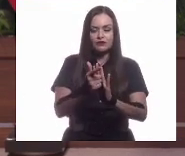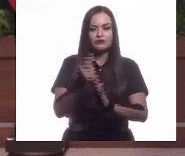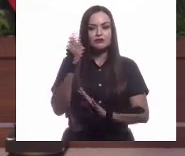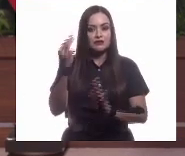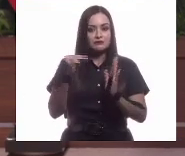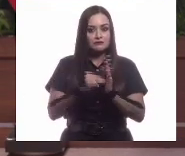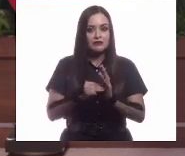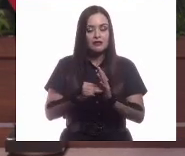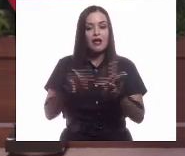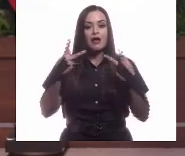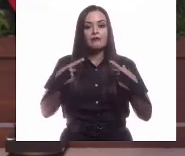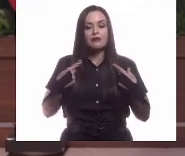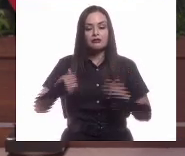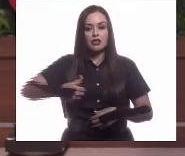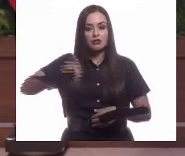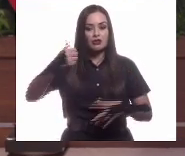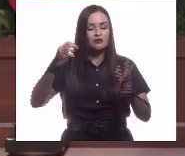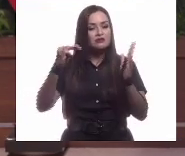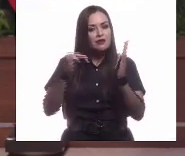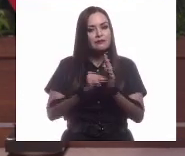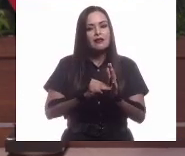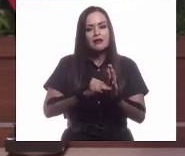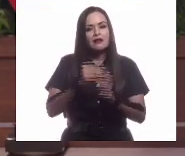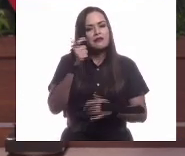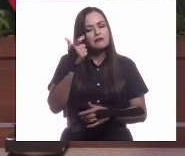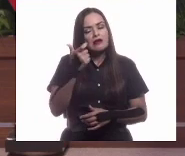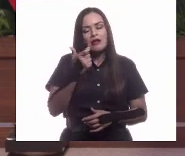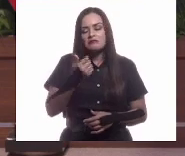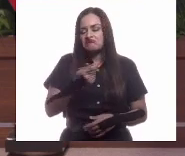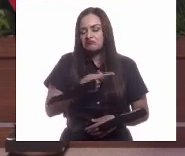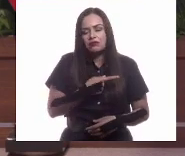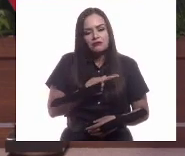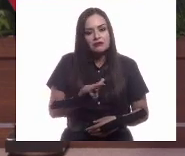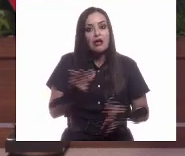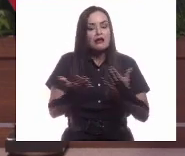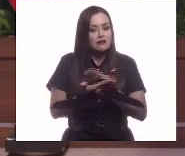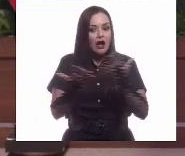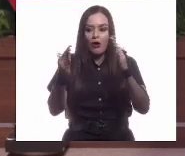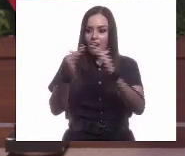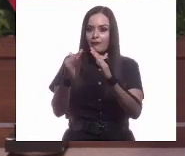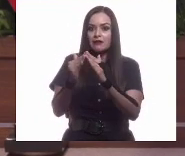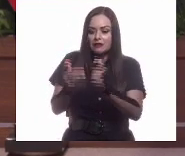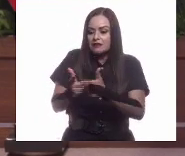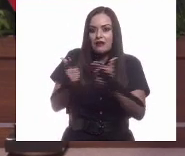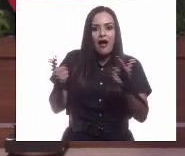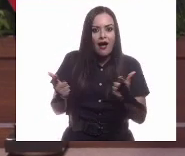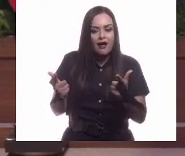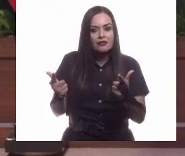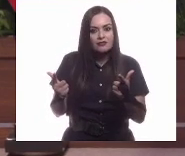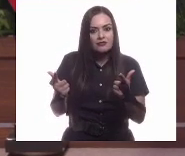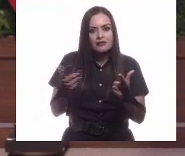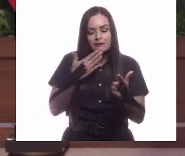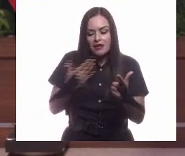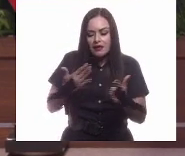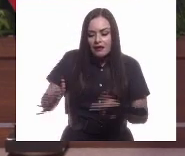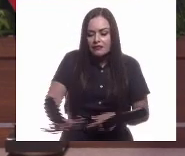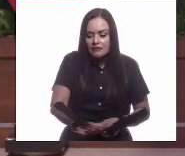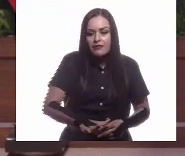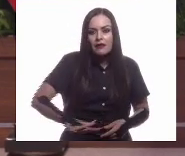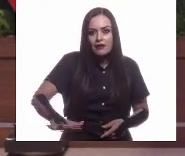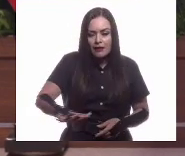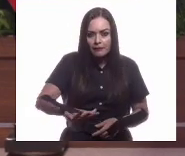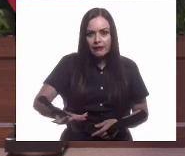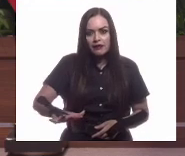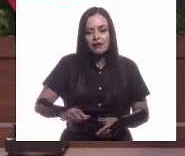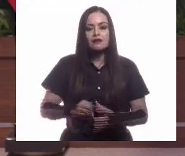11 mil personas con escasos recursos que ahora cuentan con una vivienda más digna, más segura, con pisos firmes, con recámaras,